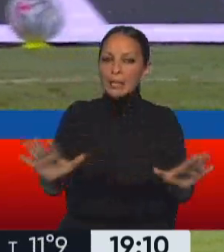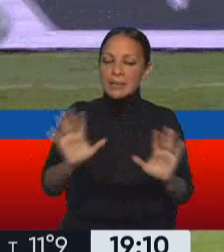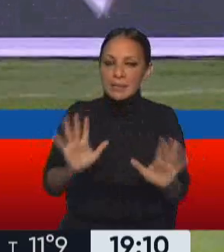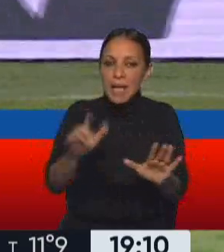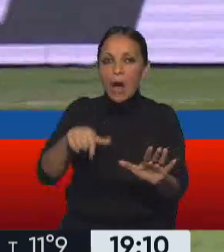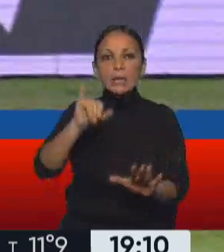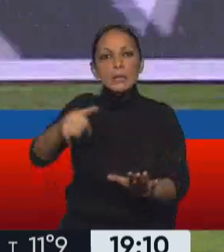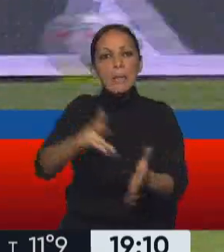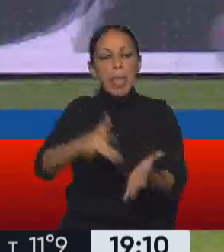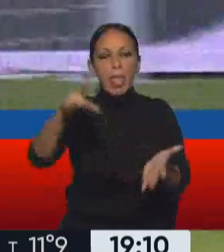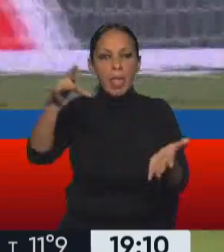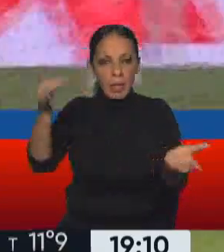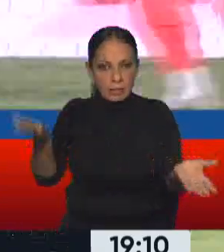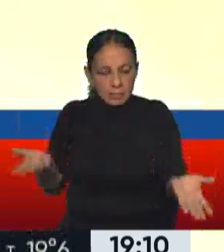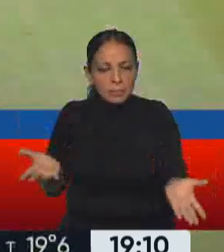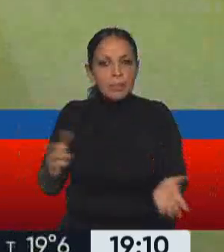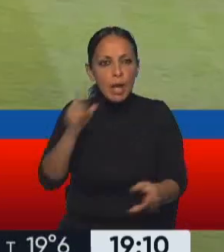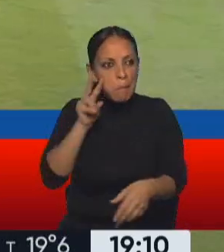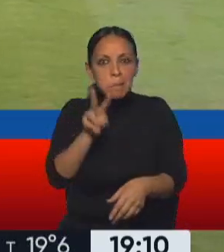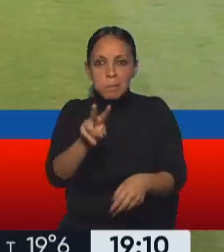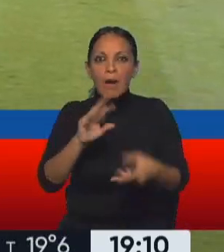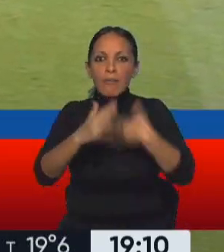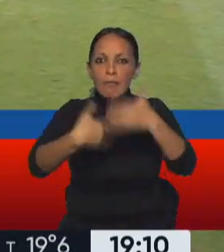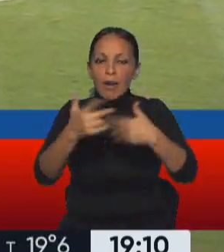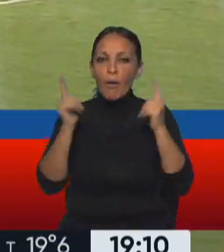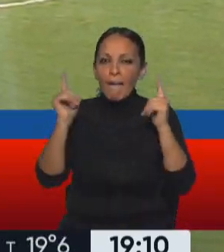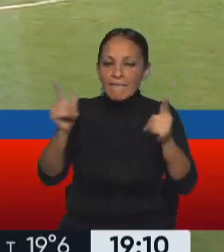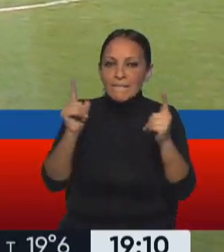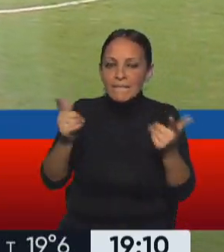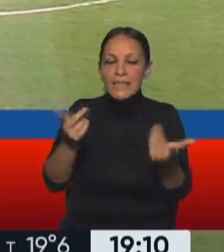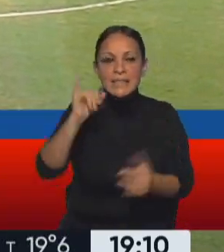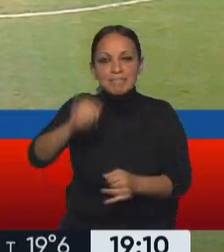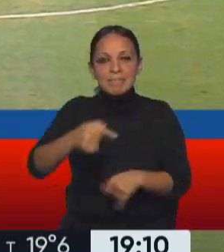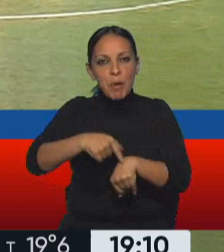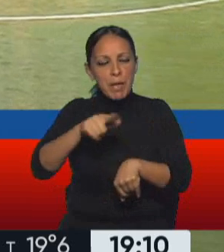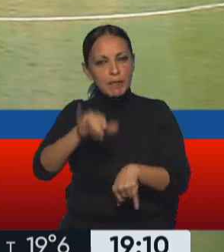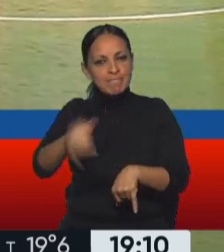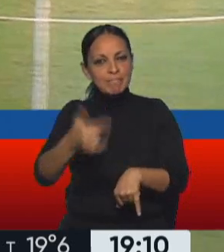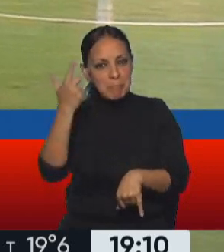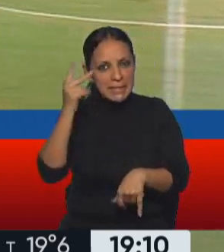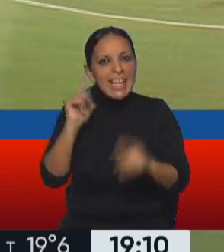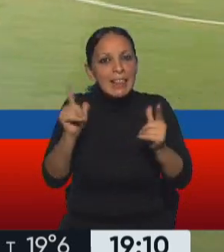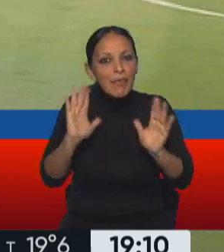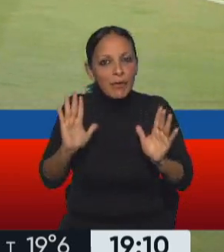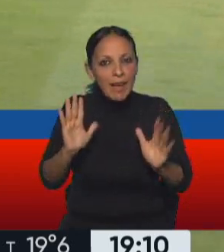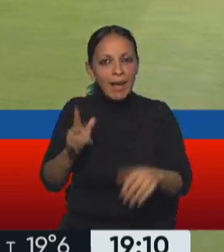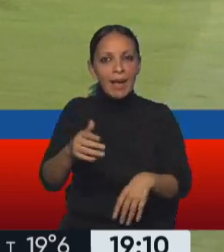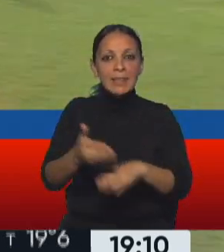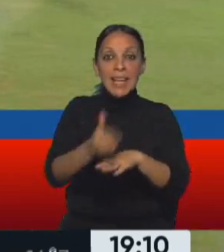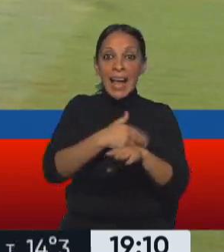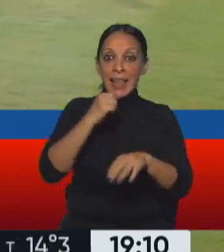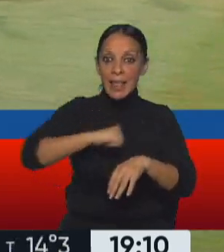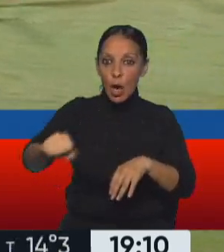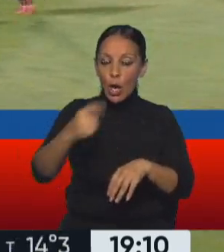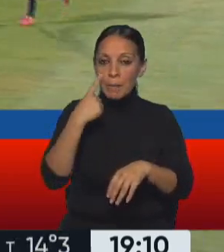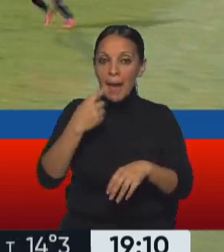selección argentina yo creo que está disfrutando este momento y además déjame destacar una cosa antes del gol nueve